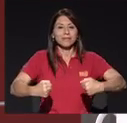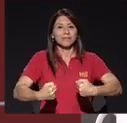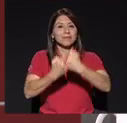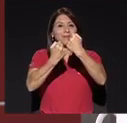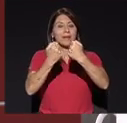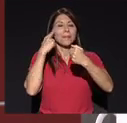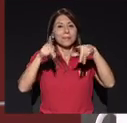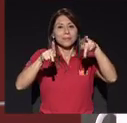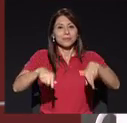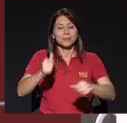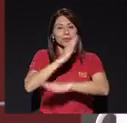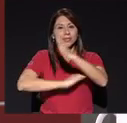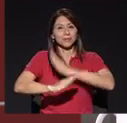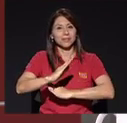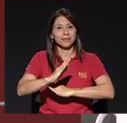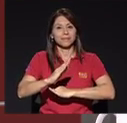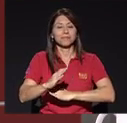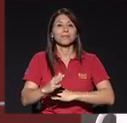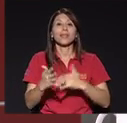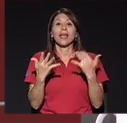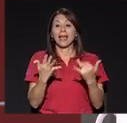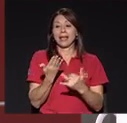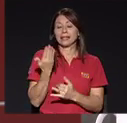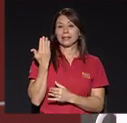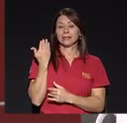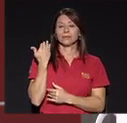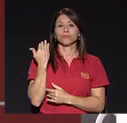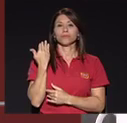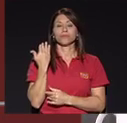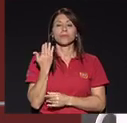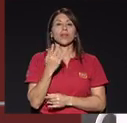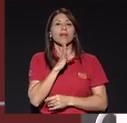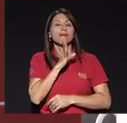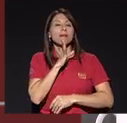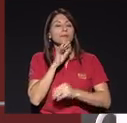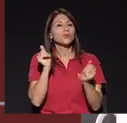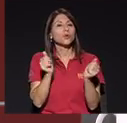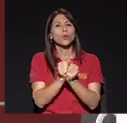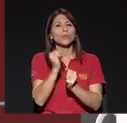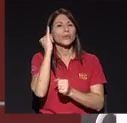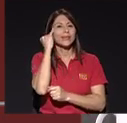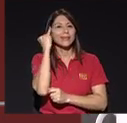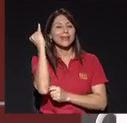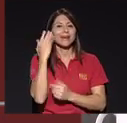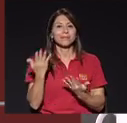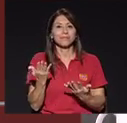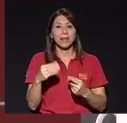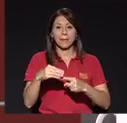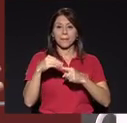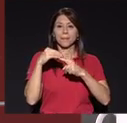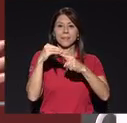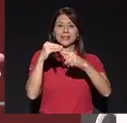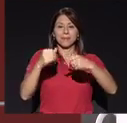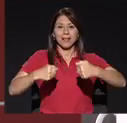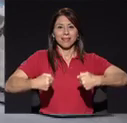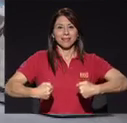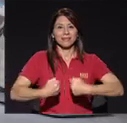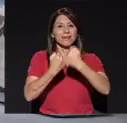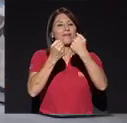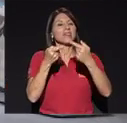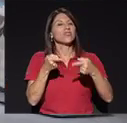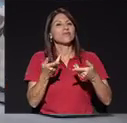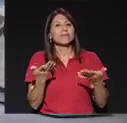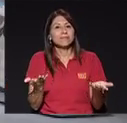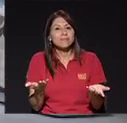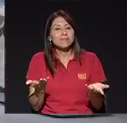para personas con alguna discapacidad. Precisamente en el bloque anterior cerrábamos con la idea de que el principal desafío tal vez